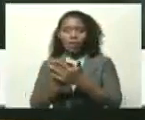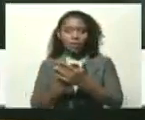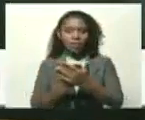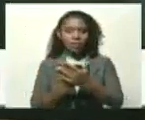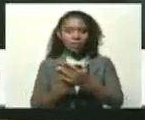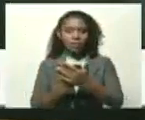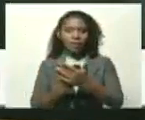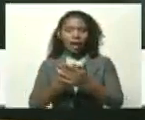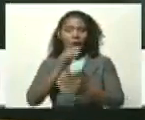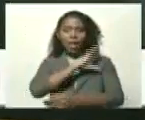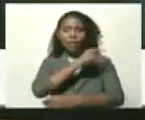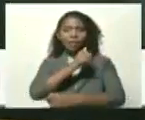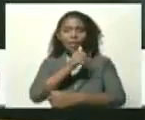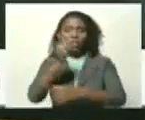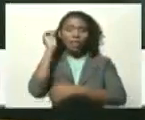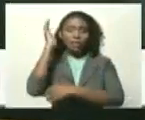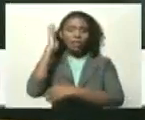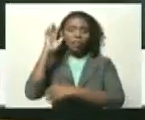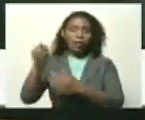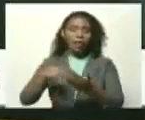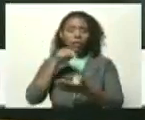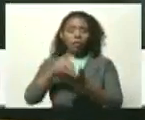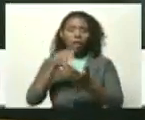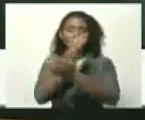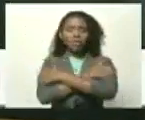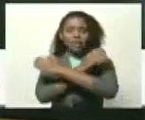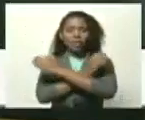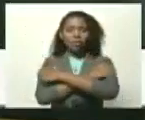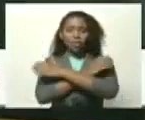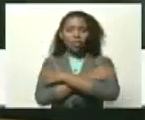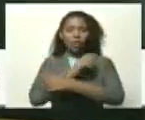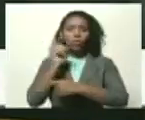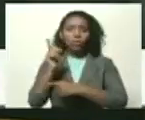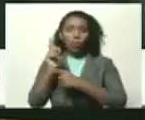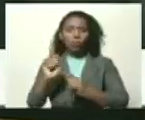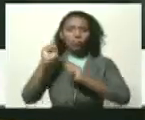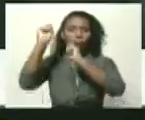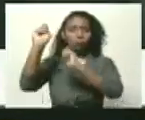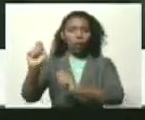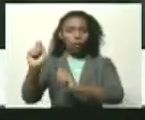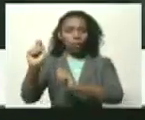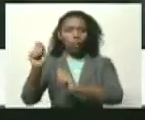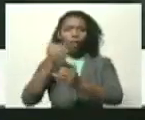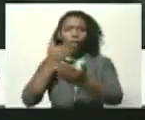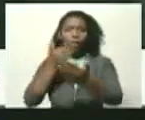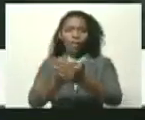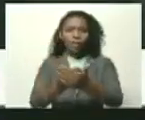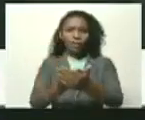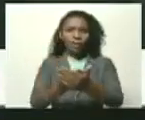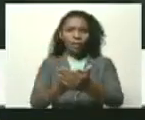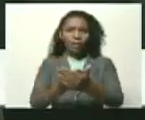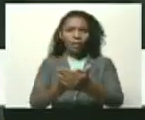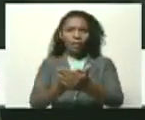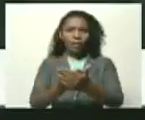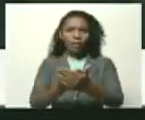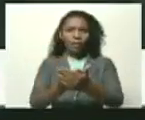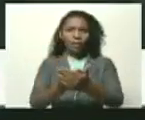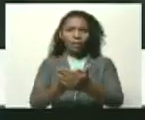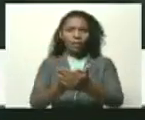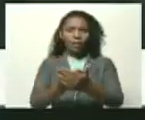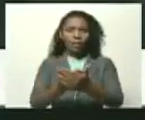Gracias a la directiva de la Asamblea Nacional. Felicitaciones por su designación. Gracias